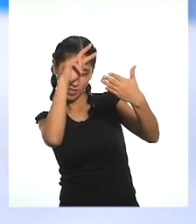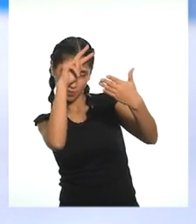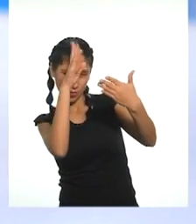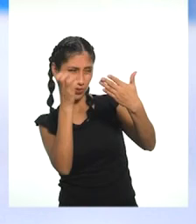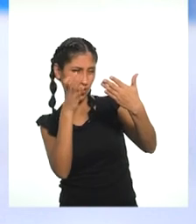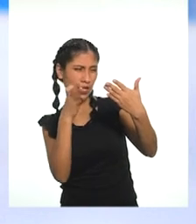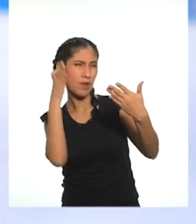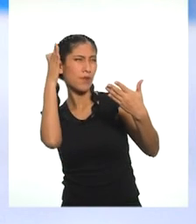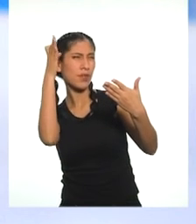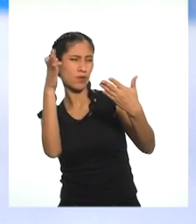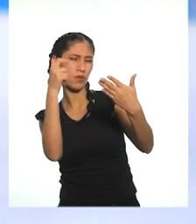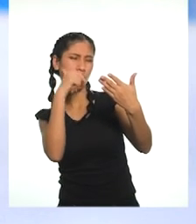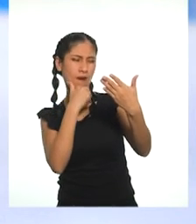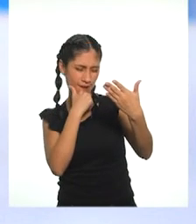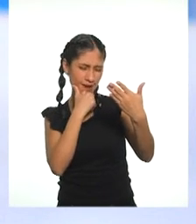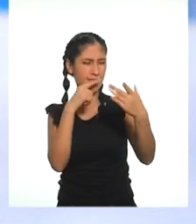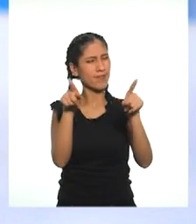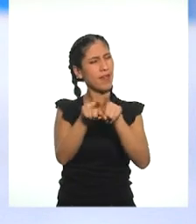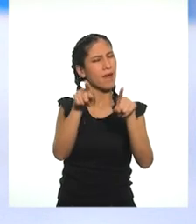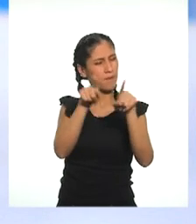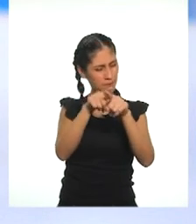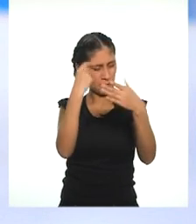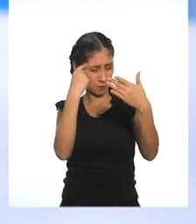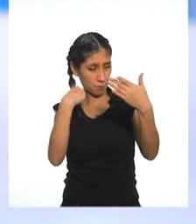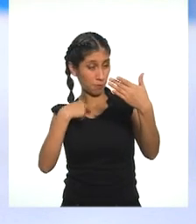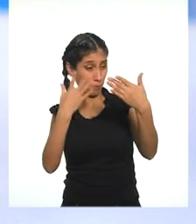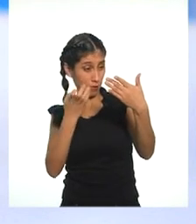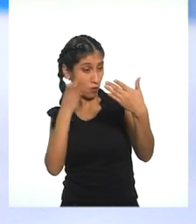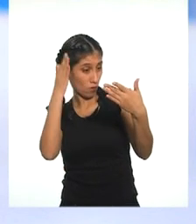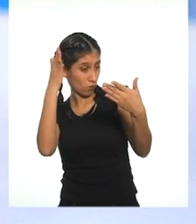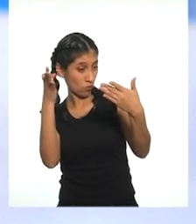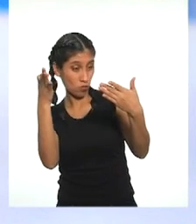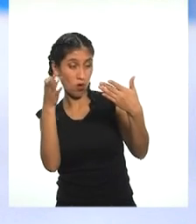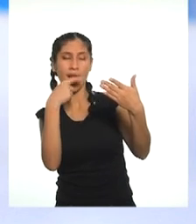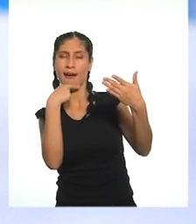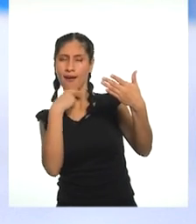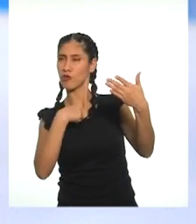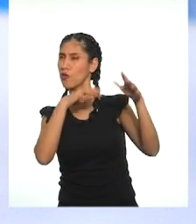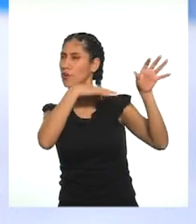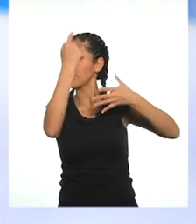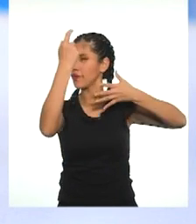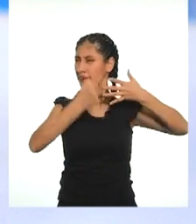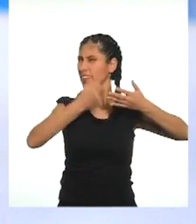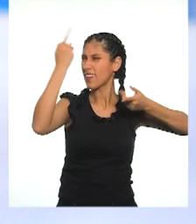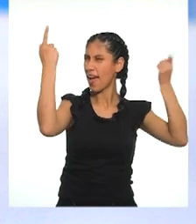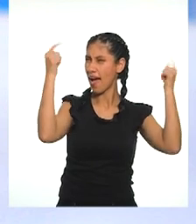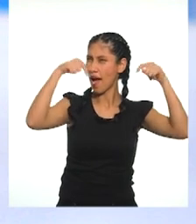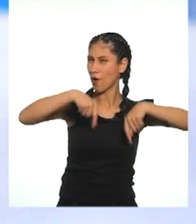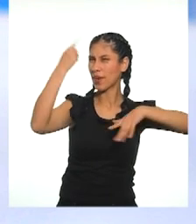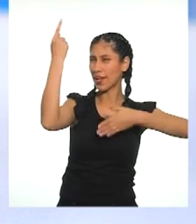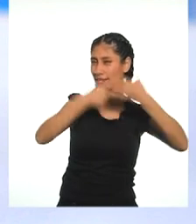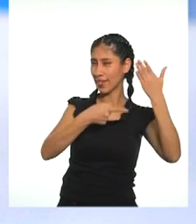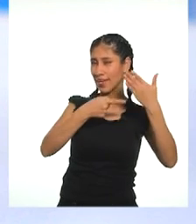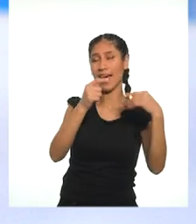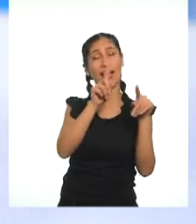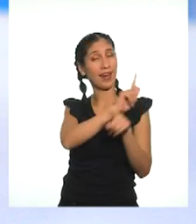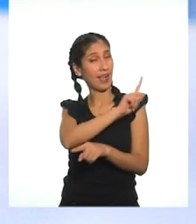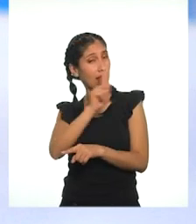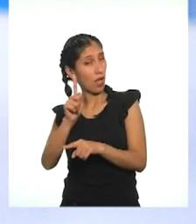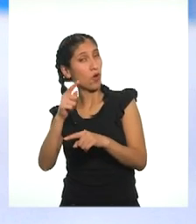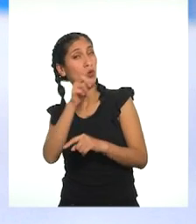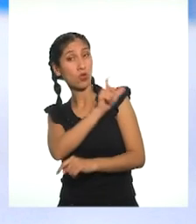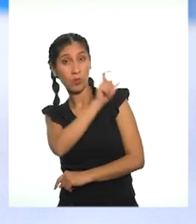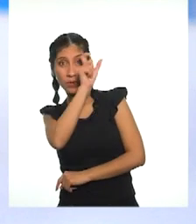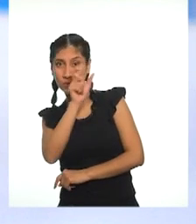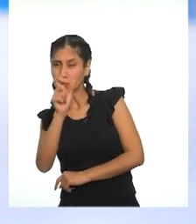en el futuro serán también un compromiso para todas y todos nosotros, quienes desde nuestro rol ciudadano debemos